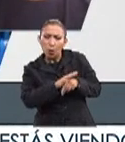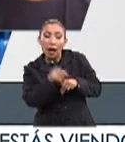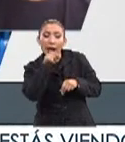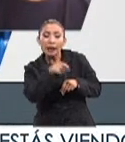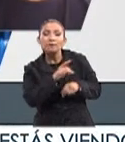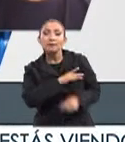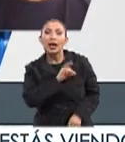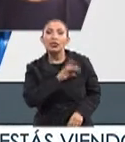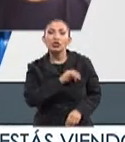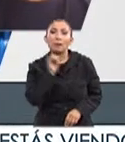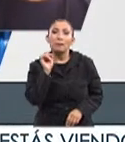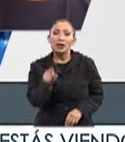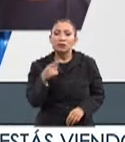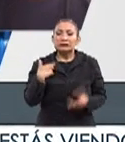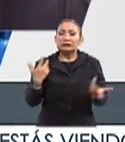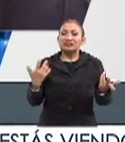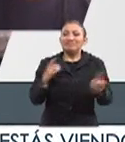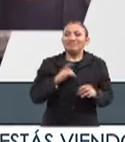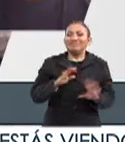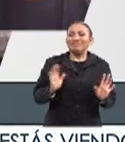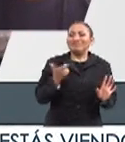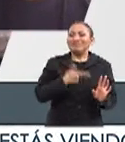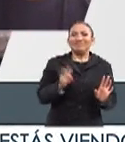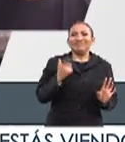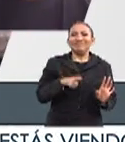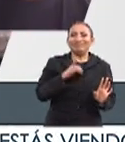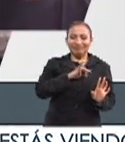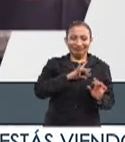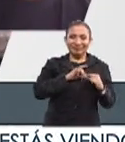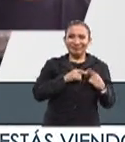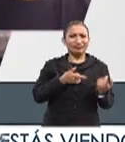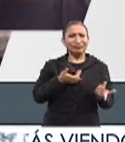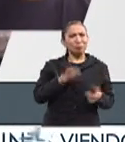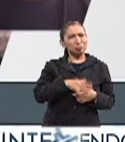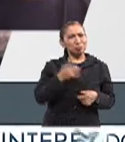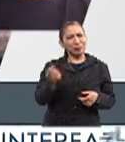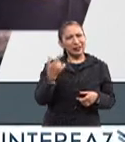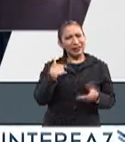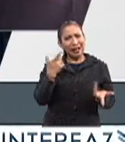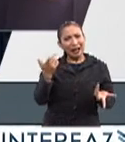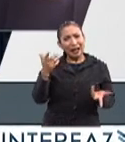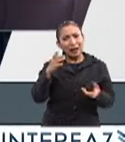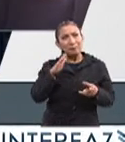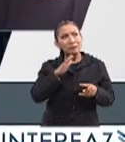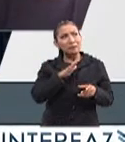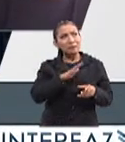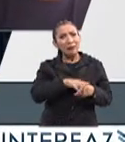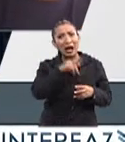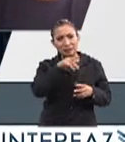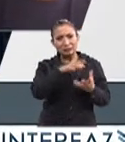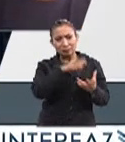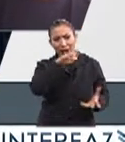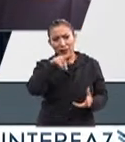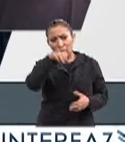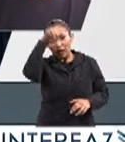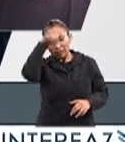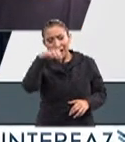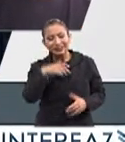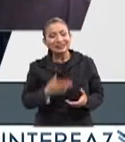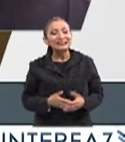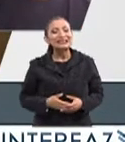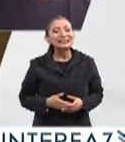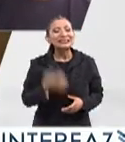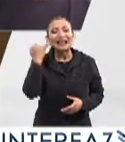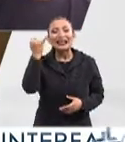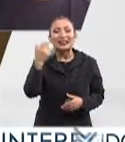es el miedo a la propia materia. Sí. Efectivamente, porque gente incluso ya de mayor, ¿no? De edad, pues